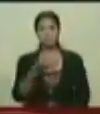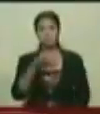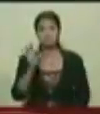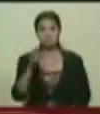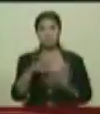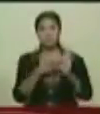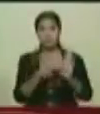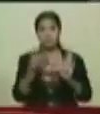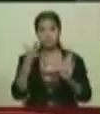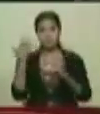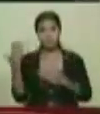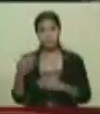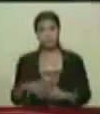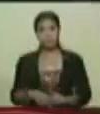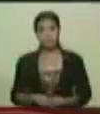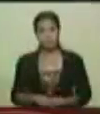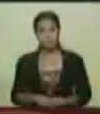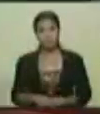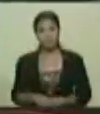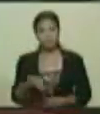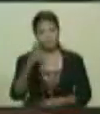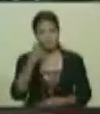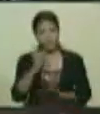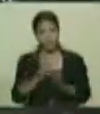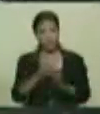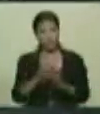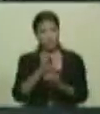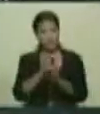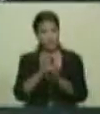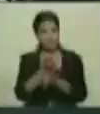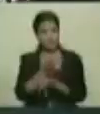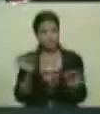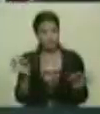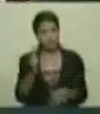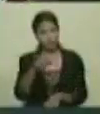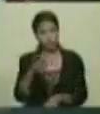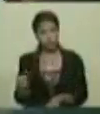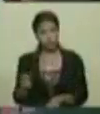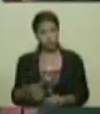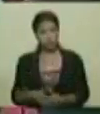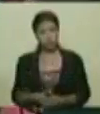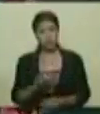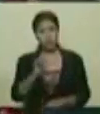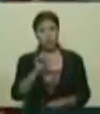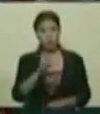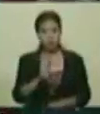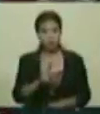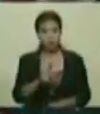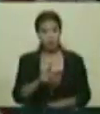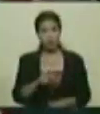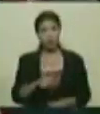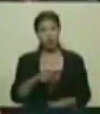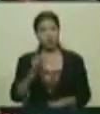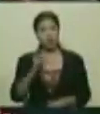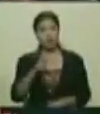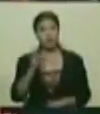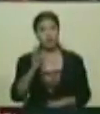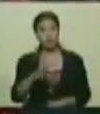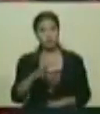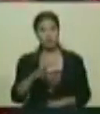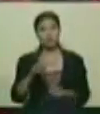transmitiendo si entro en internet a la 1 a las 2 y las